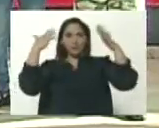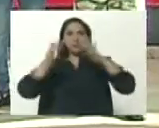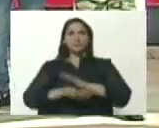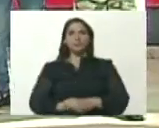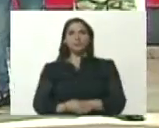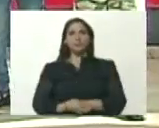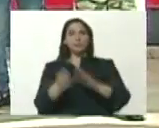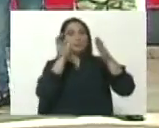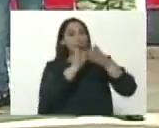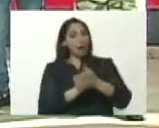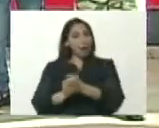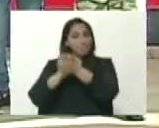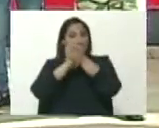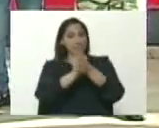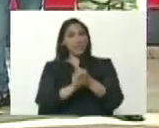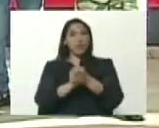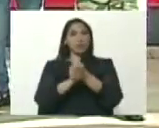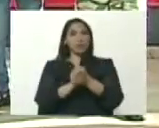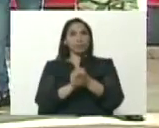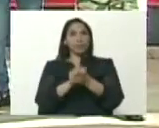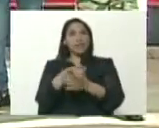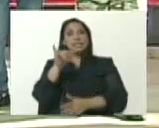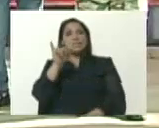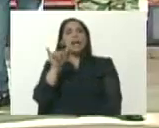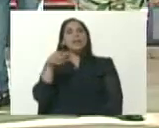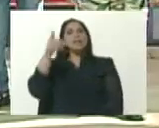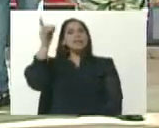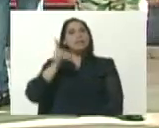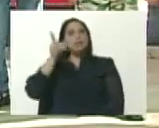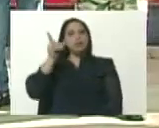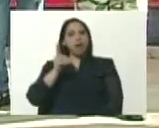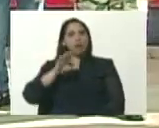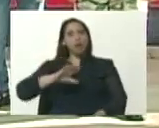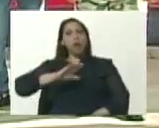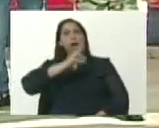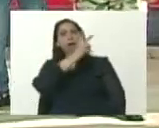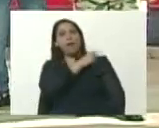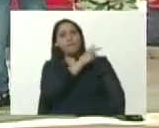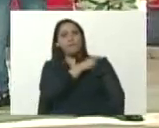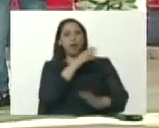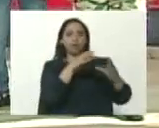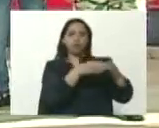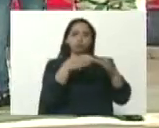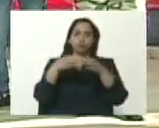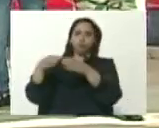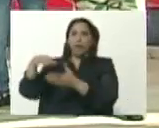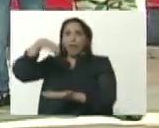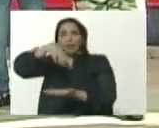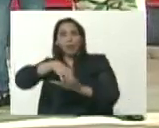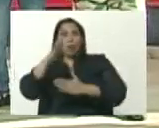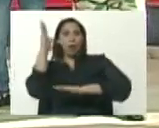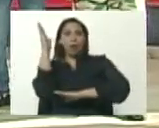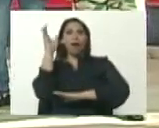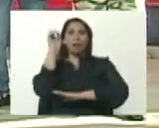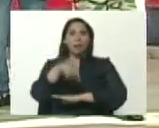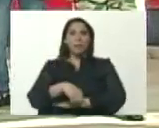El compañero Yanni Agüero, diputado, jefe de organización del estado Lara. El comandante